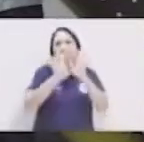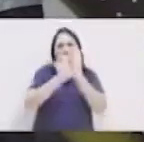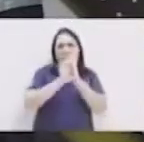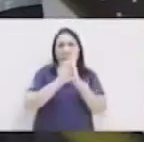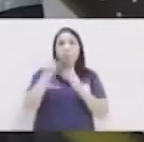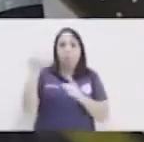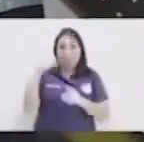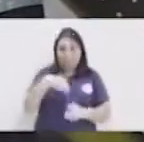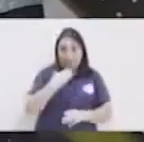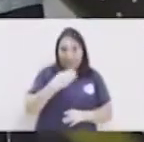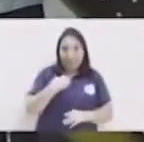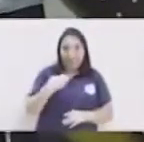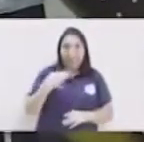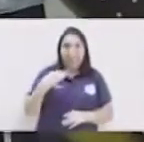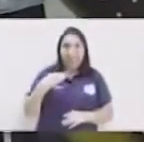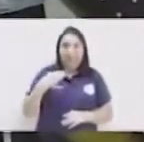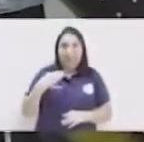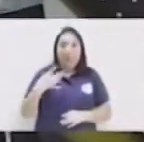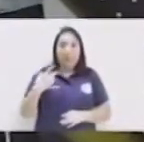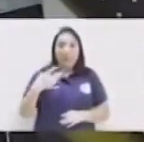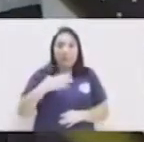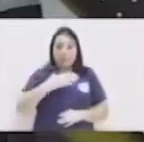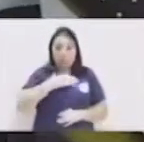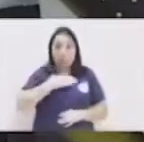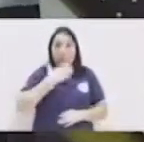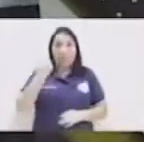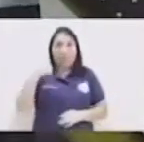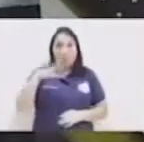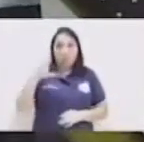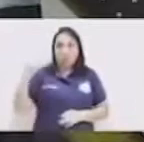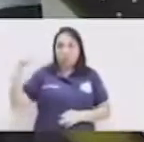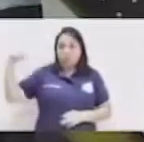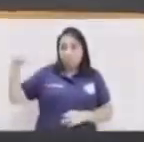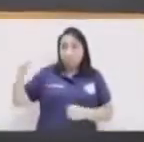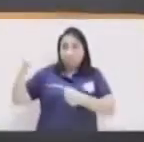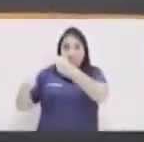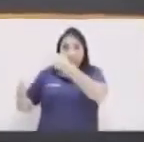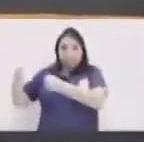hacia acá con ustedes, me encontré con